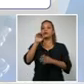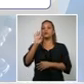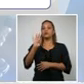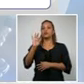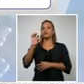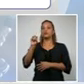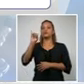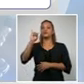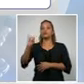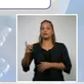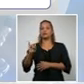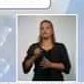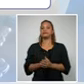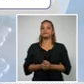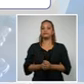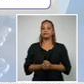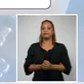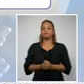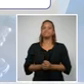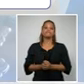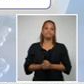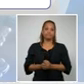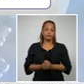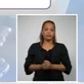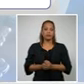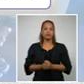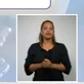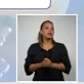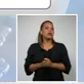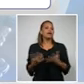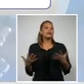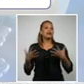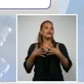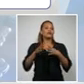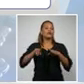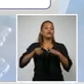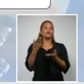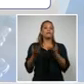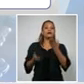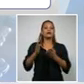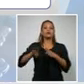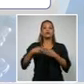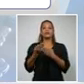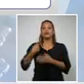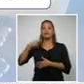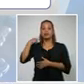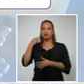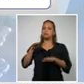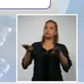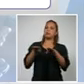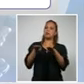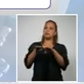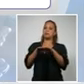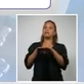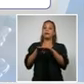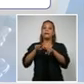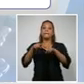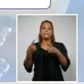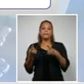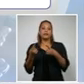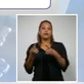4.806. Si bien no incrementamos en relación con el día anterior, nos quedamos igual, pero de todas formas es